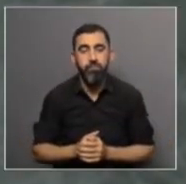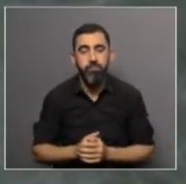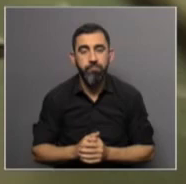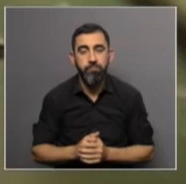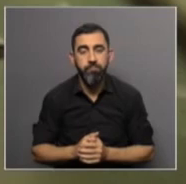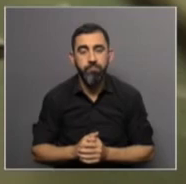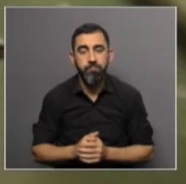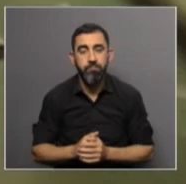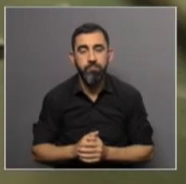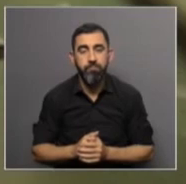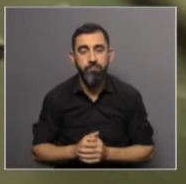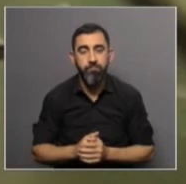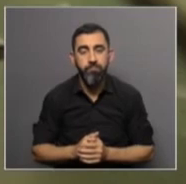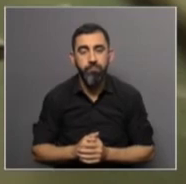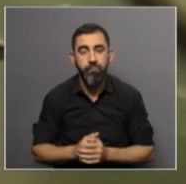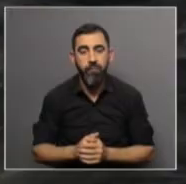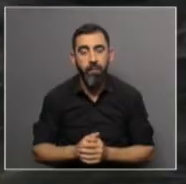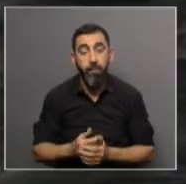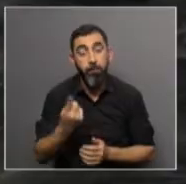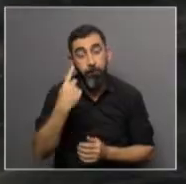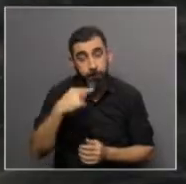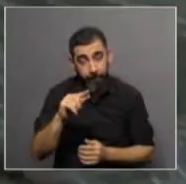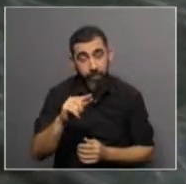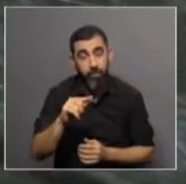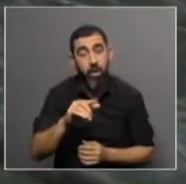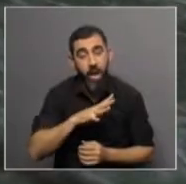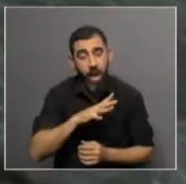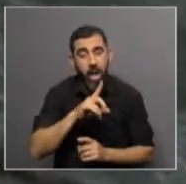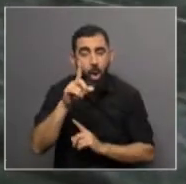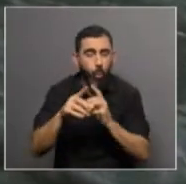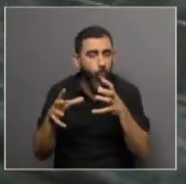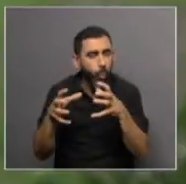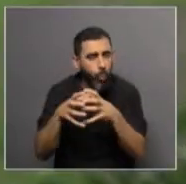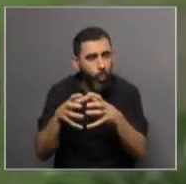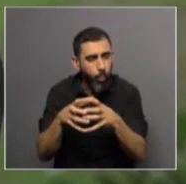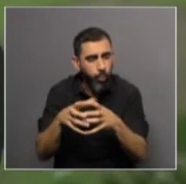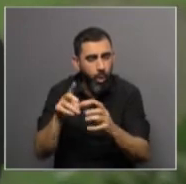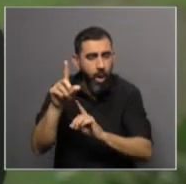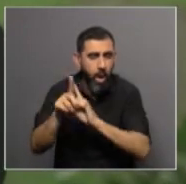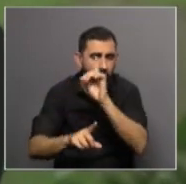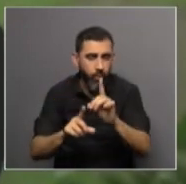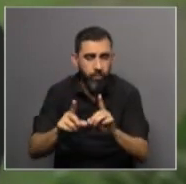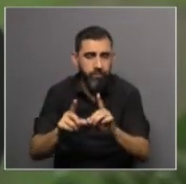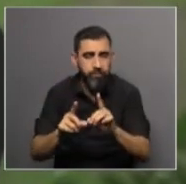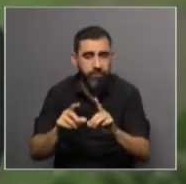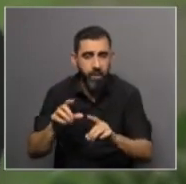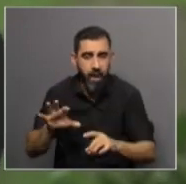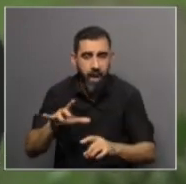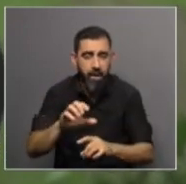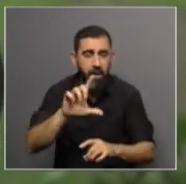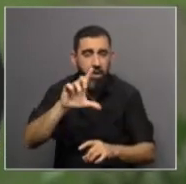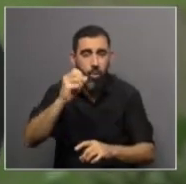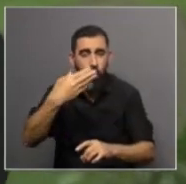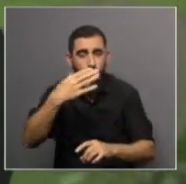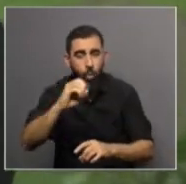Sin embargo, hay un grupo chiquito, Estamos hablando de que arañas lobo